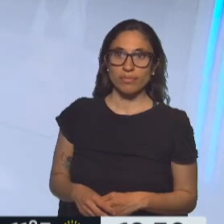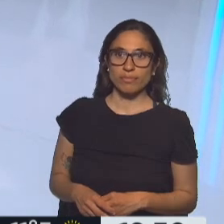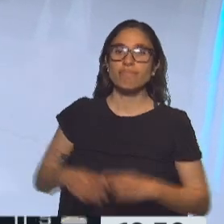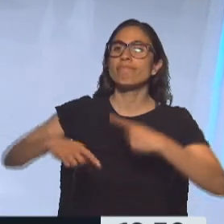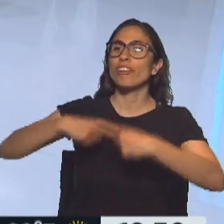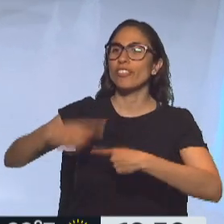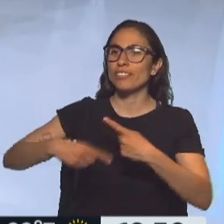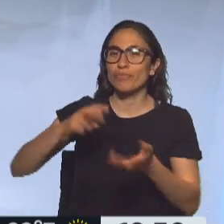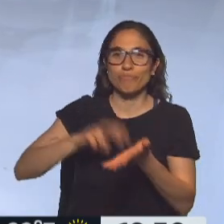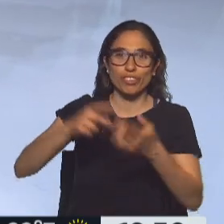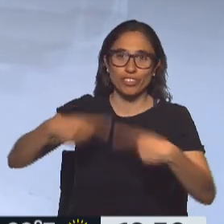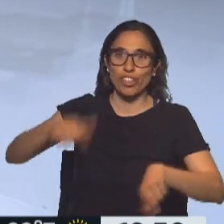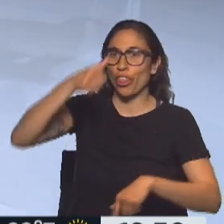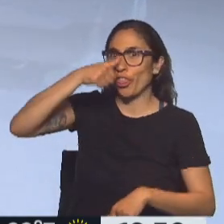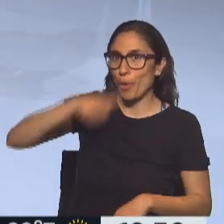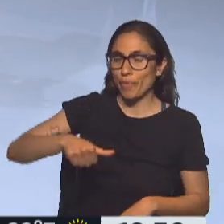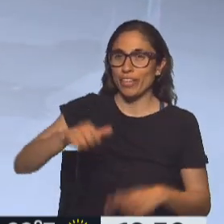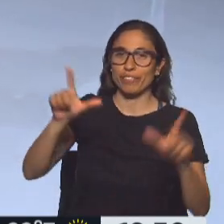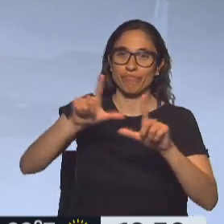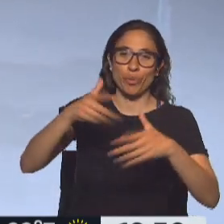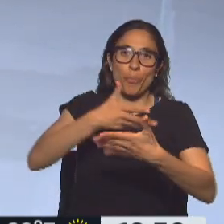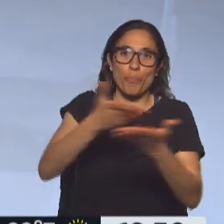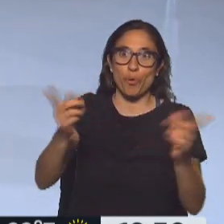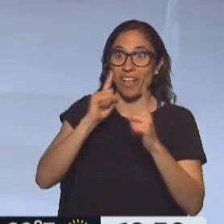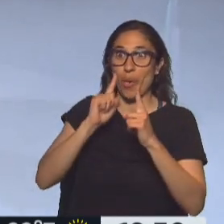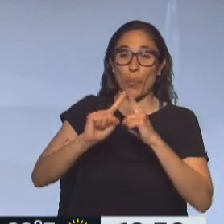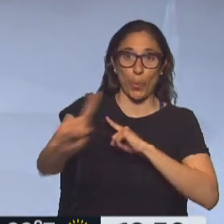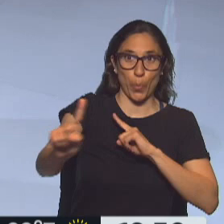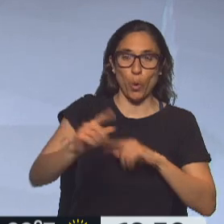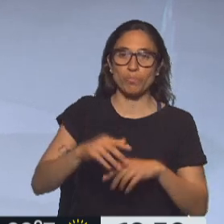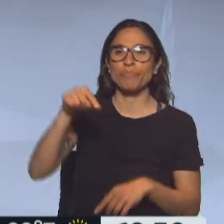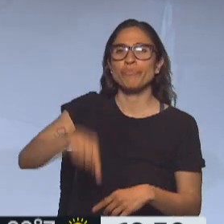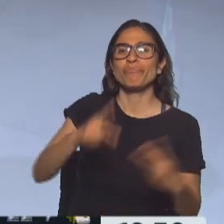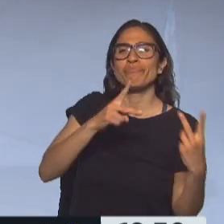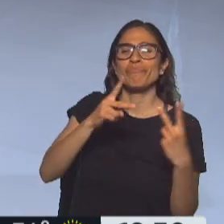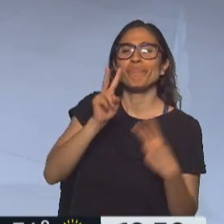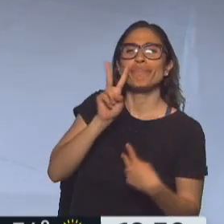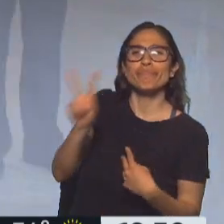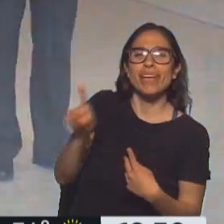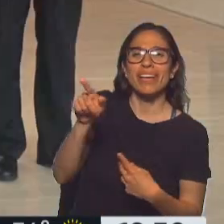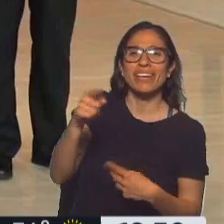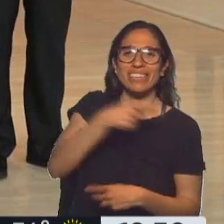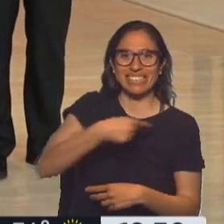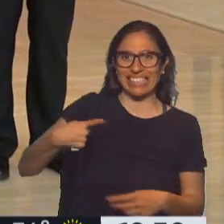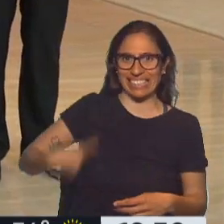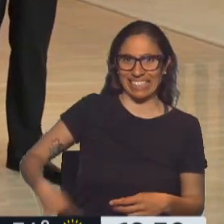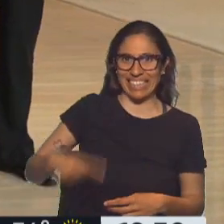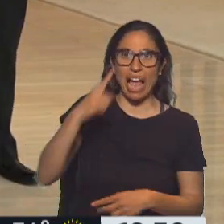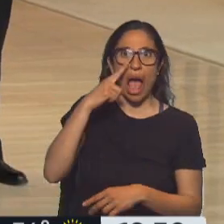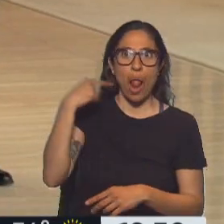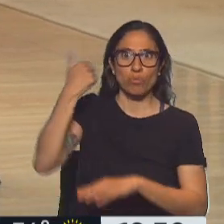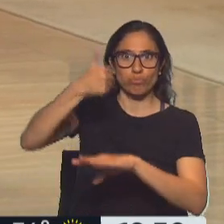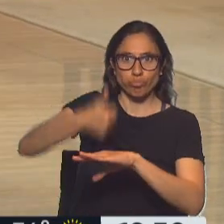Seguimos en el noticiero del domingo de la televisión pública. Estamos en vivo y nos vamos ahora a China, donde se encuentra el presidente Alberto Fernández realizando una gira en la